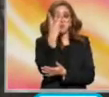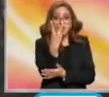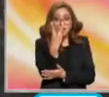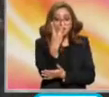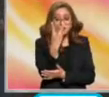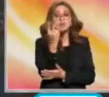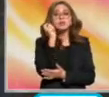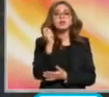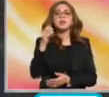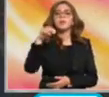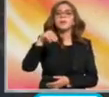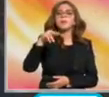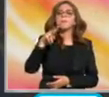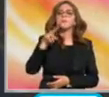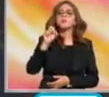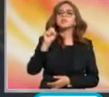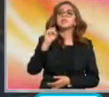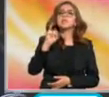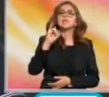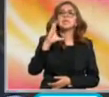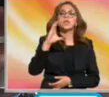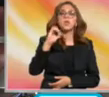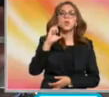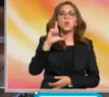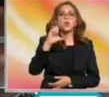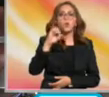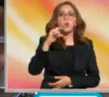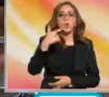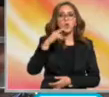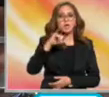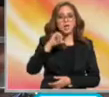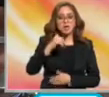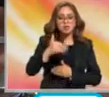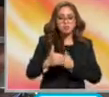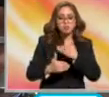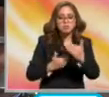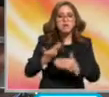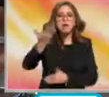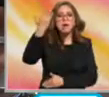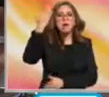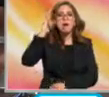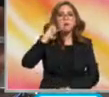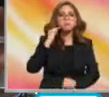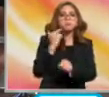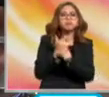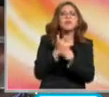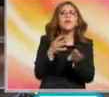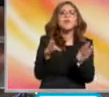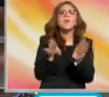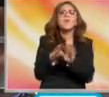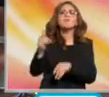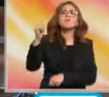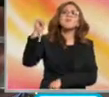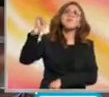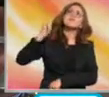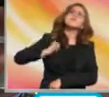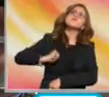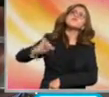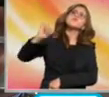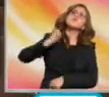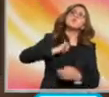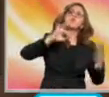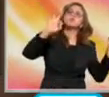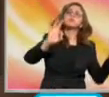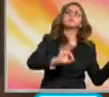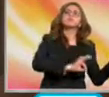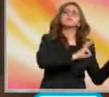la musicología avanza para descubrir y acercarnos cada vez más a cómo se tocaba esta música hace 200 años o más,